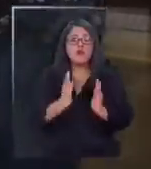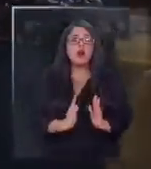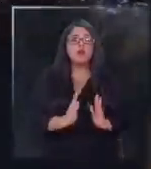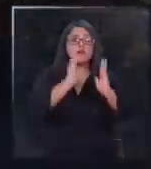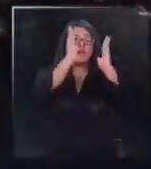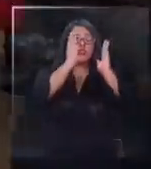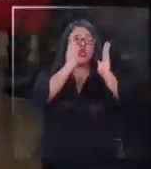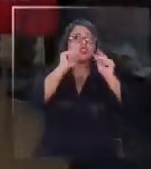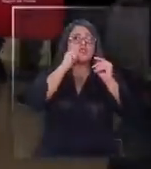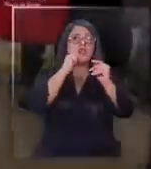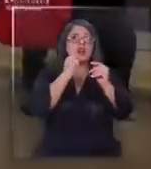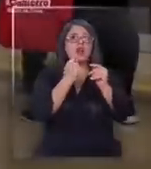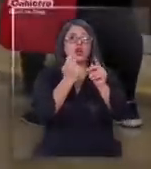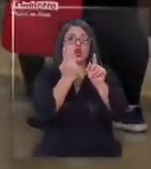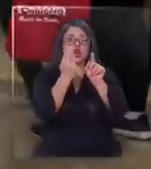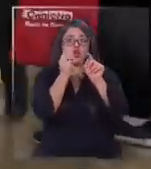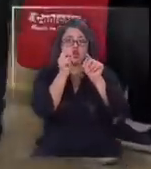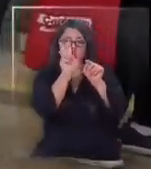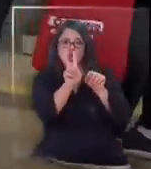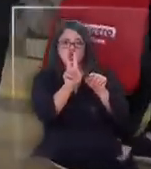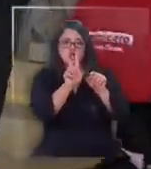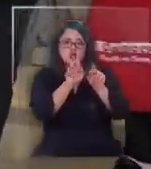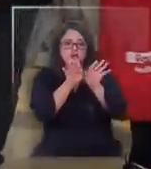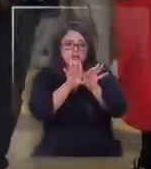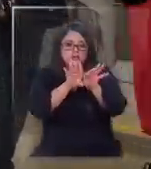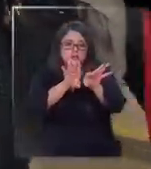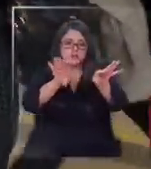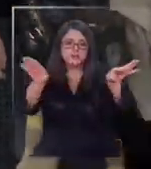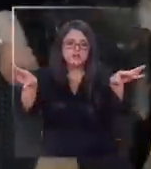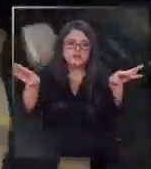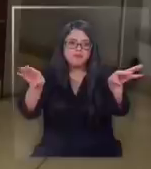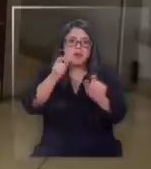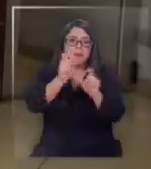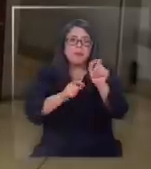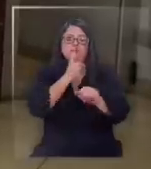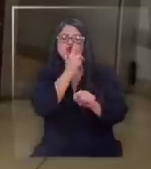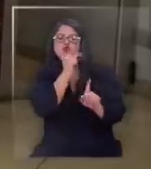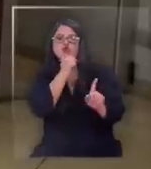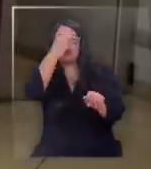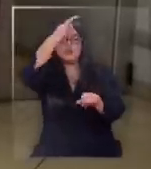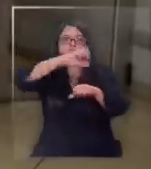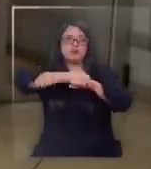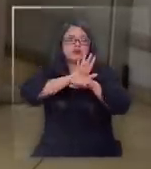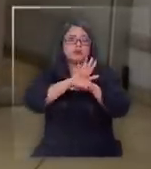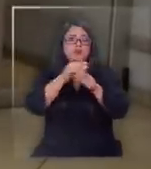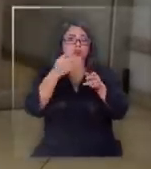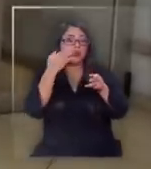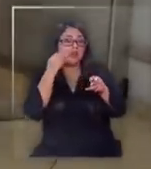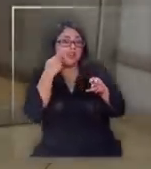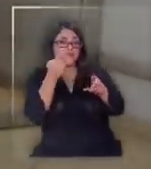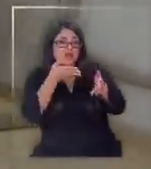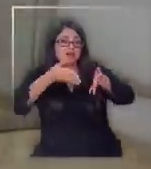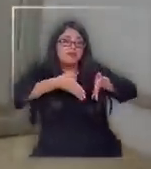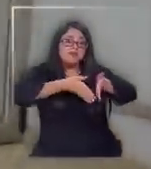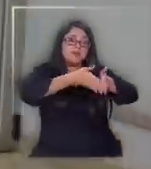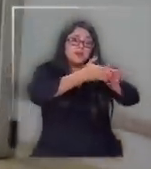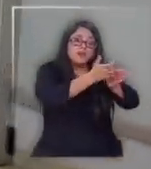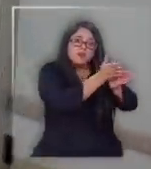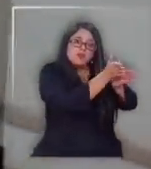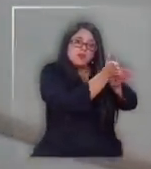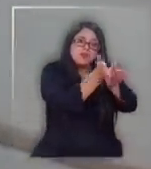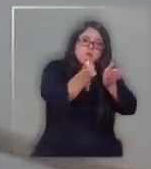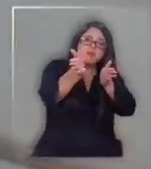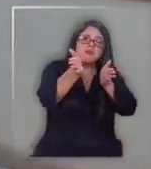dirigen en 2 sentidos opuestos. Todo paciente sospechoso de tener coronavirus es derivado por este pasillo hasta el edificio